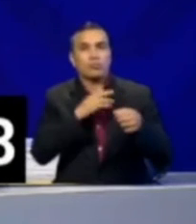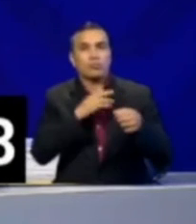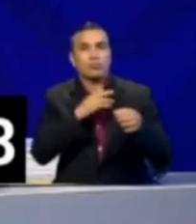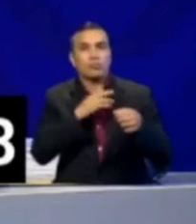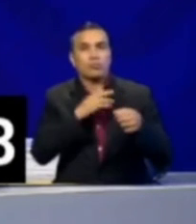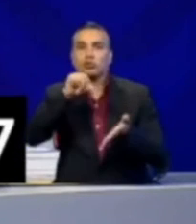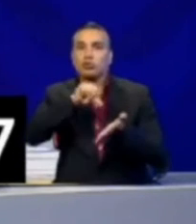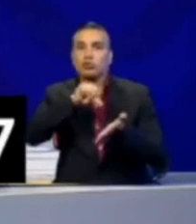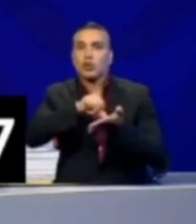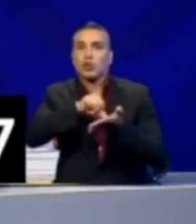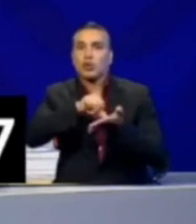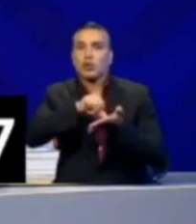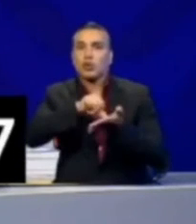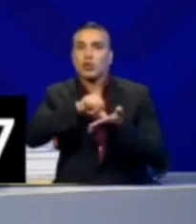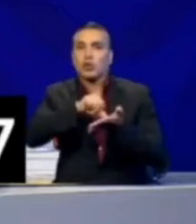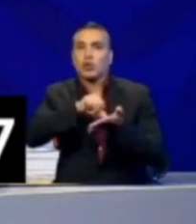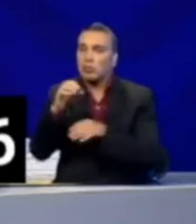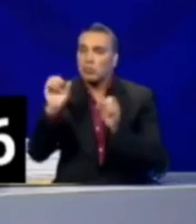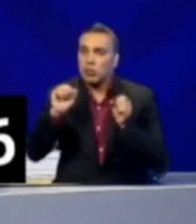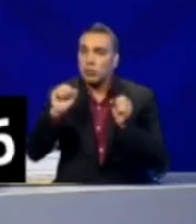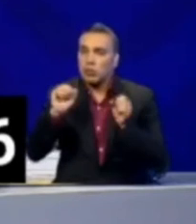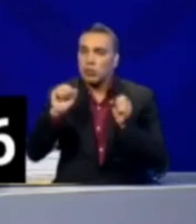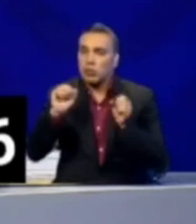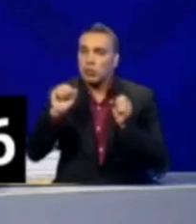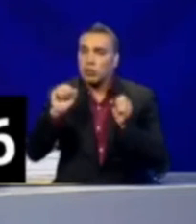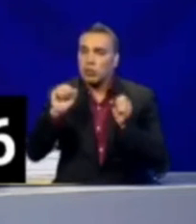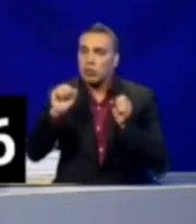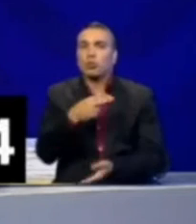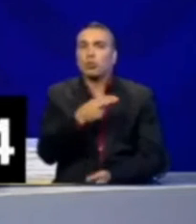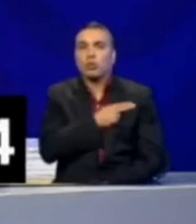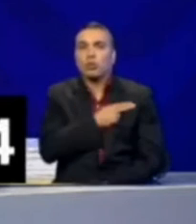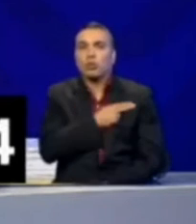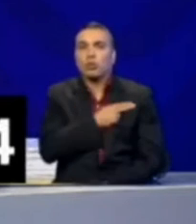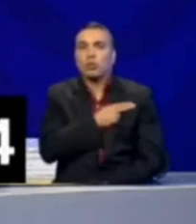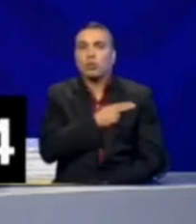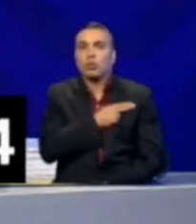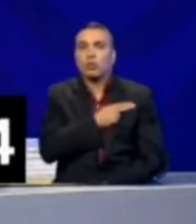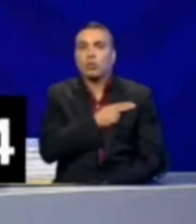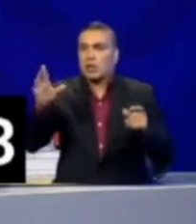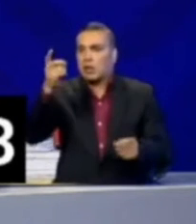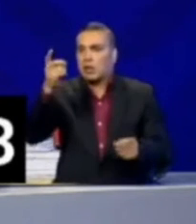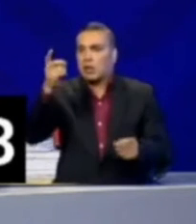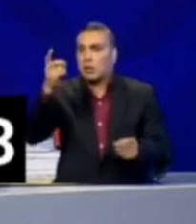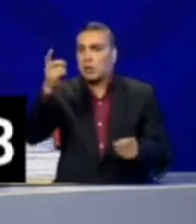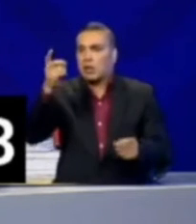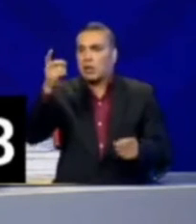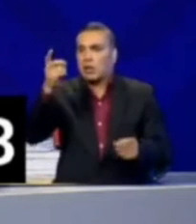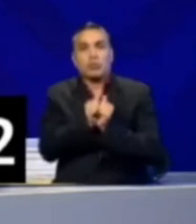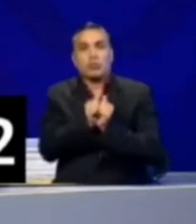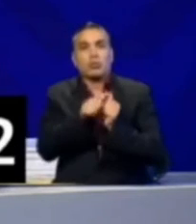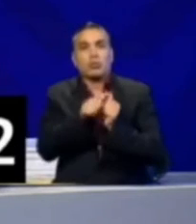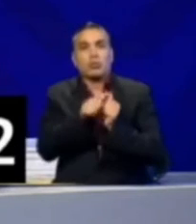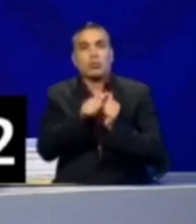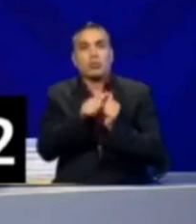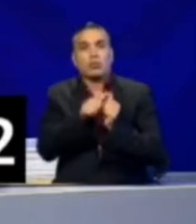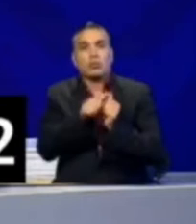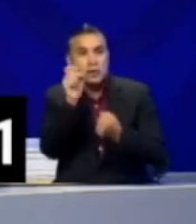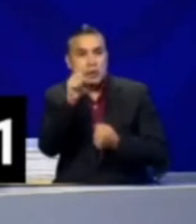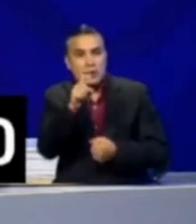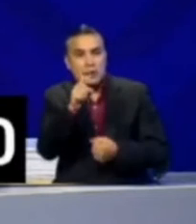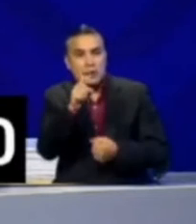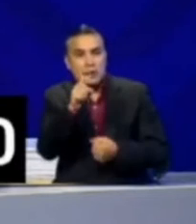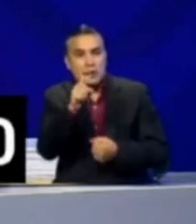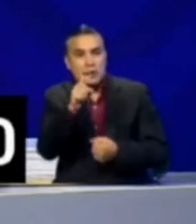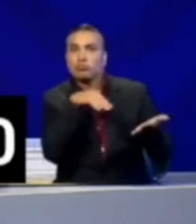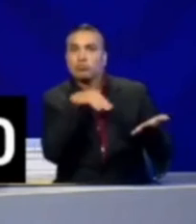distintas ciudades del Ecuador y puedan ampliar carreras universitarias, las que ellos decidan, acorde con requerimientos de la sociedad